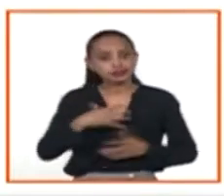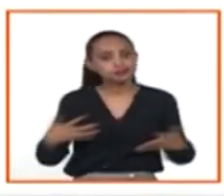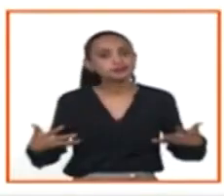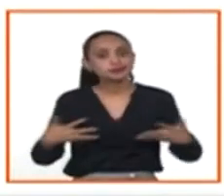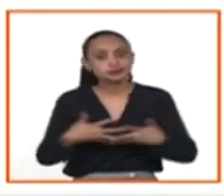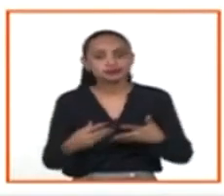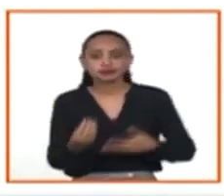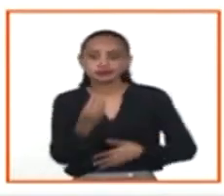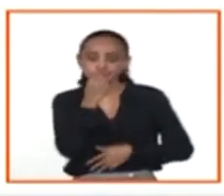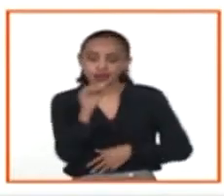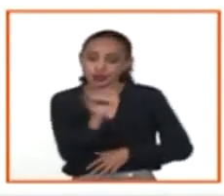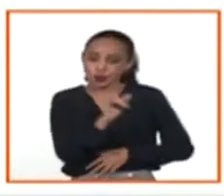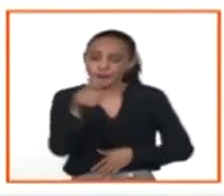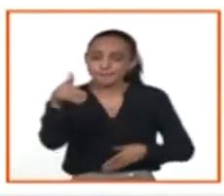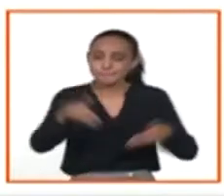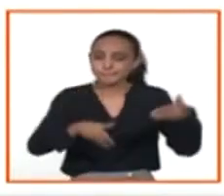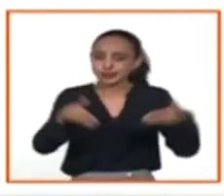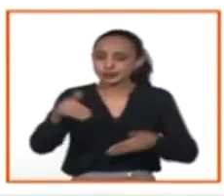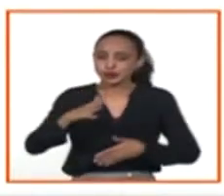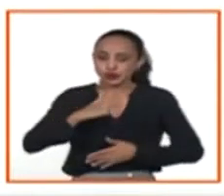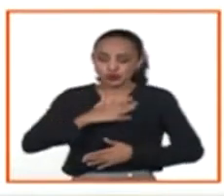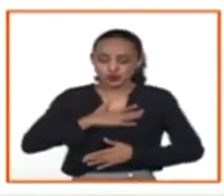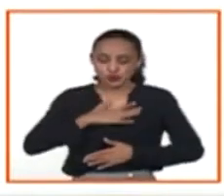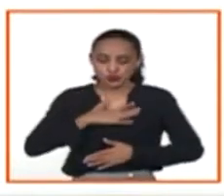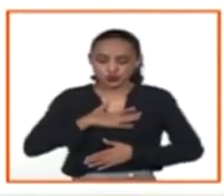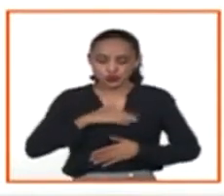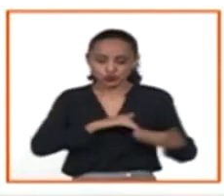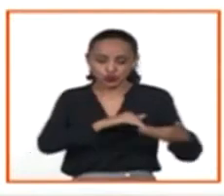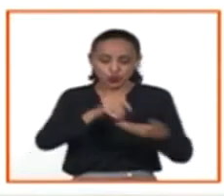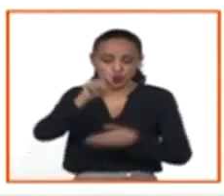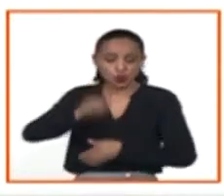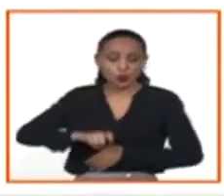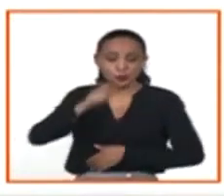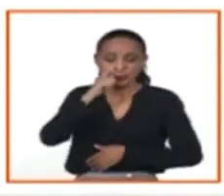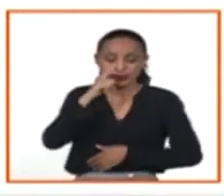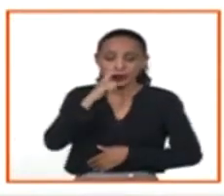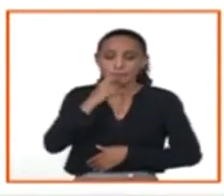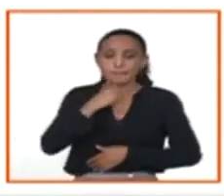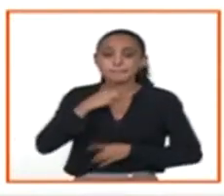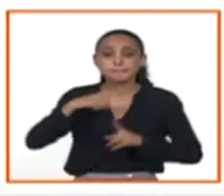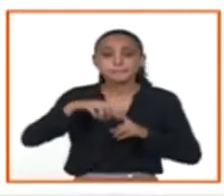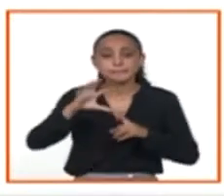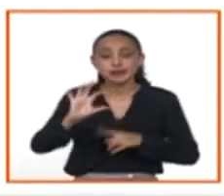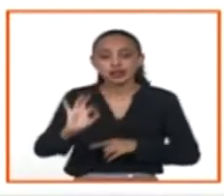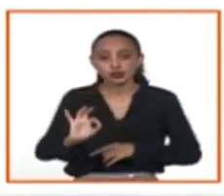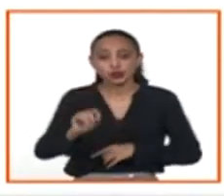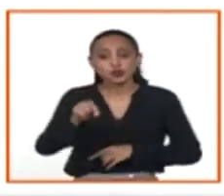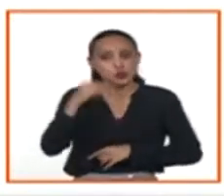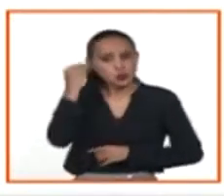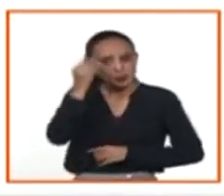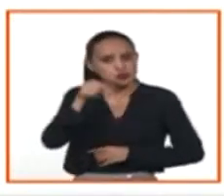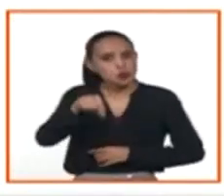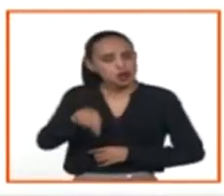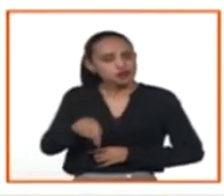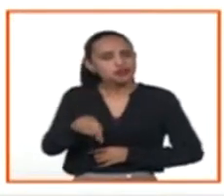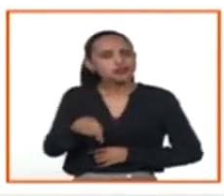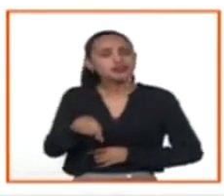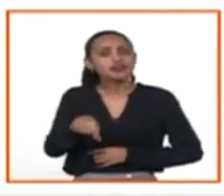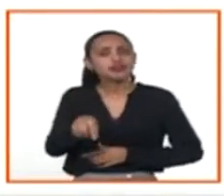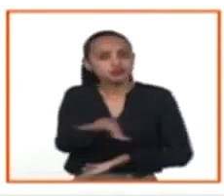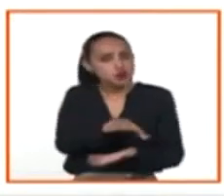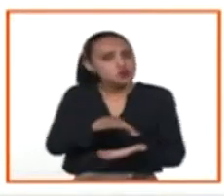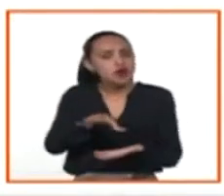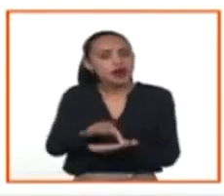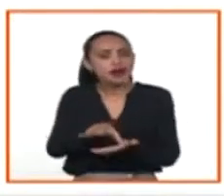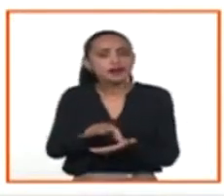contamos también con la presencia de nuestro colega y amigo Frei Beto. Y les digo que fue un espacio bien interesante porque desde el punto de